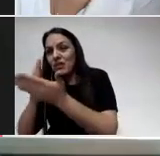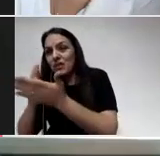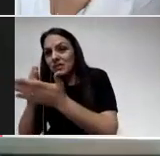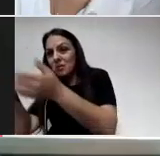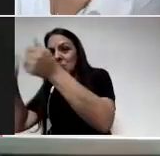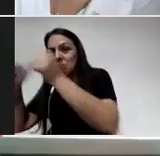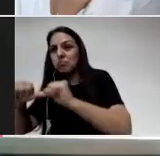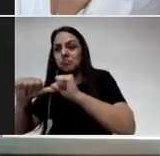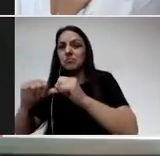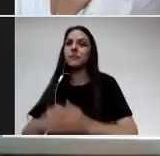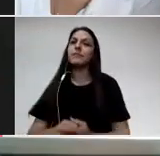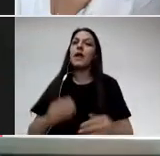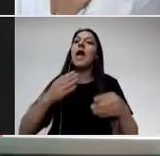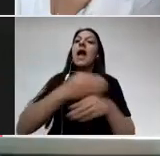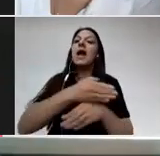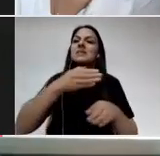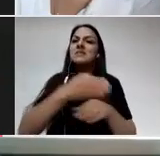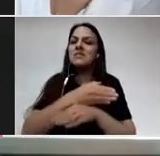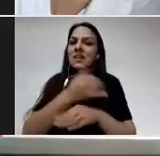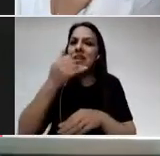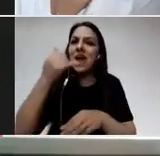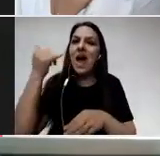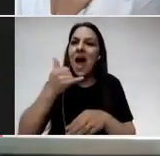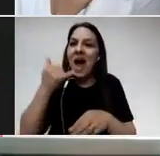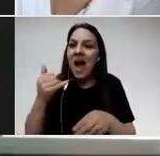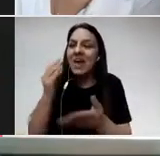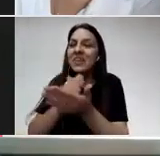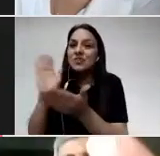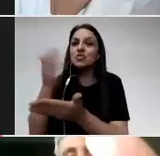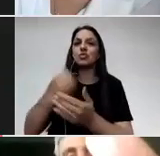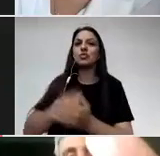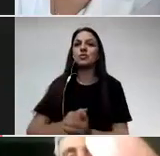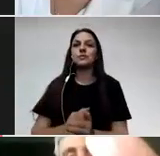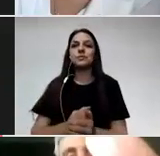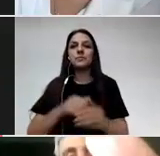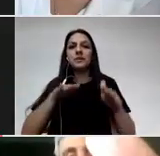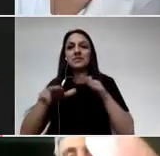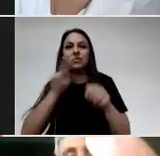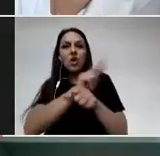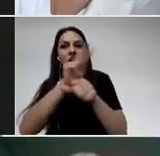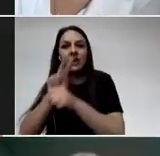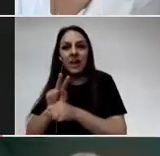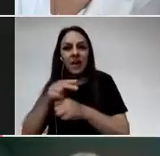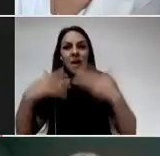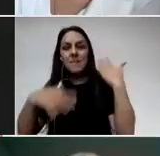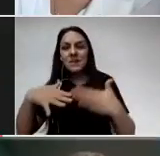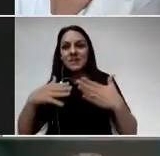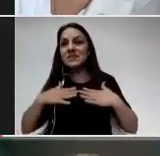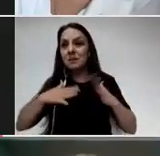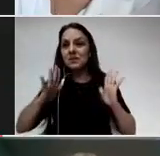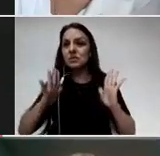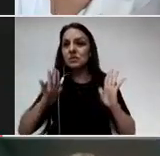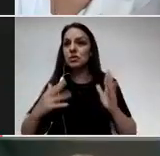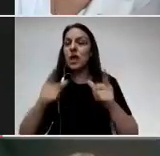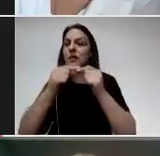accesibilidad es todos los derechos situaciones de riesgo y emergencia humanitaria artículo 11 bueno es donde más se evidenció